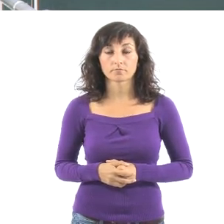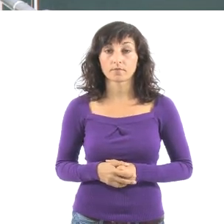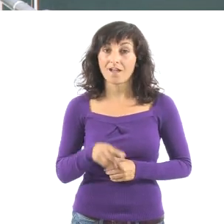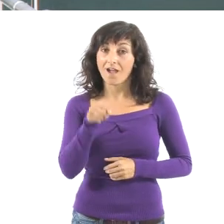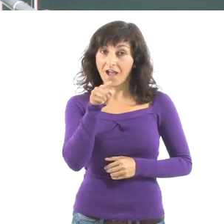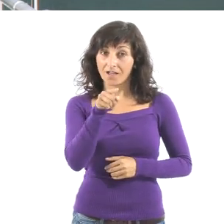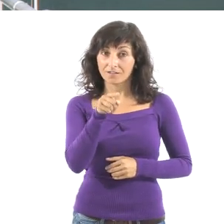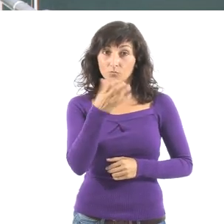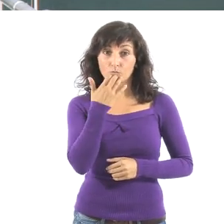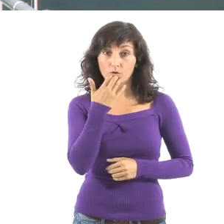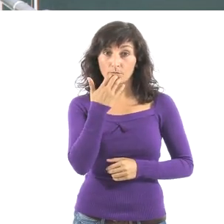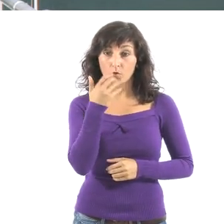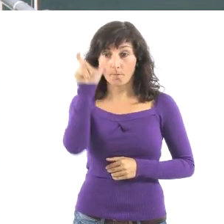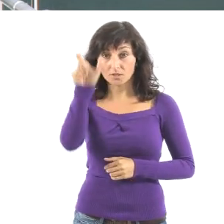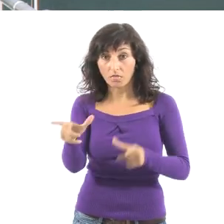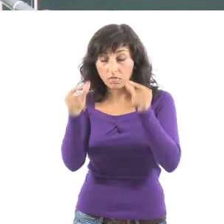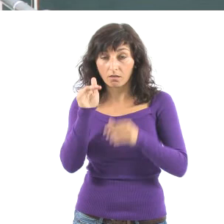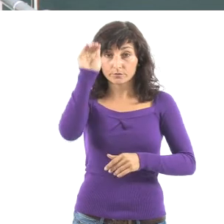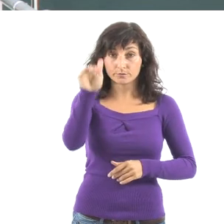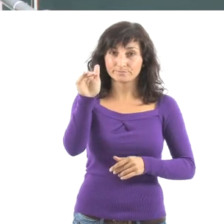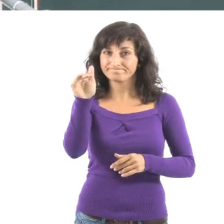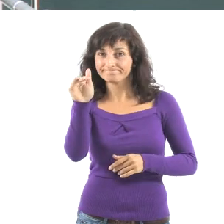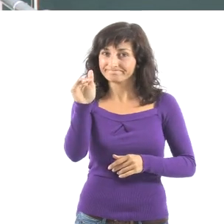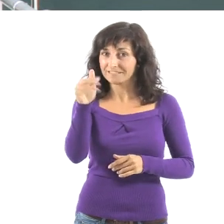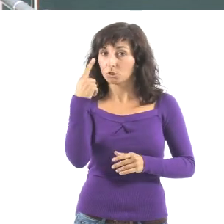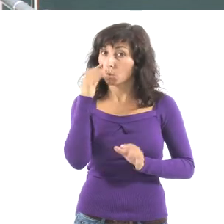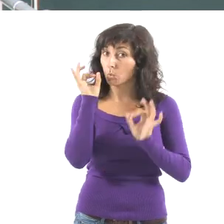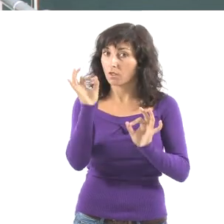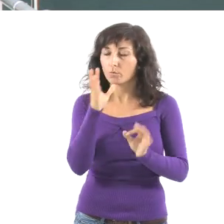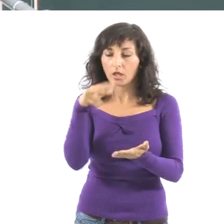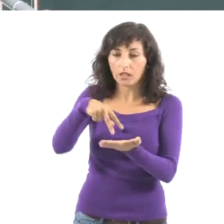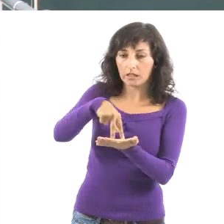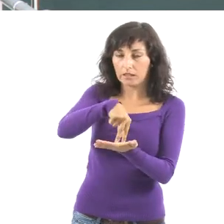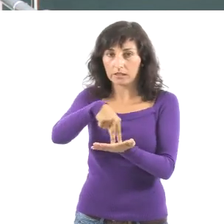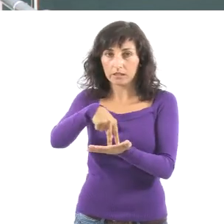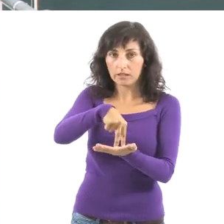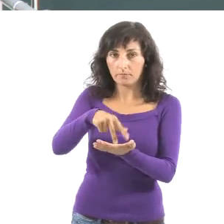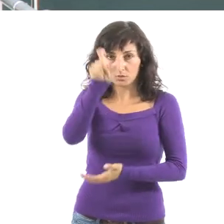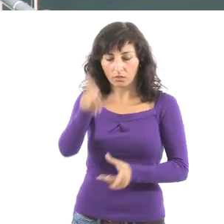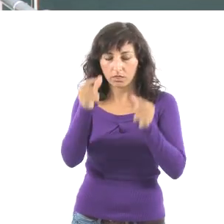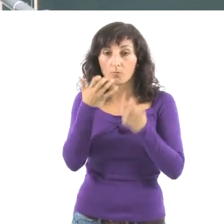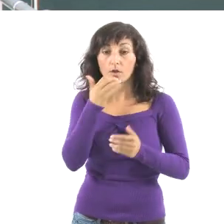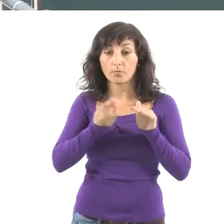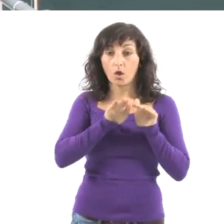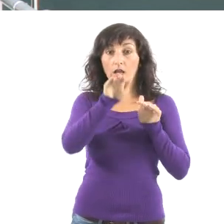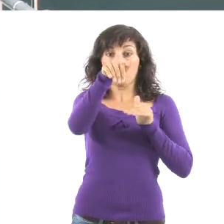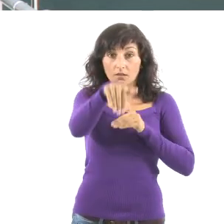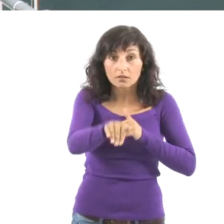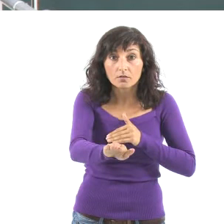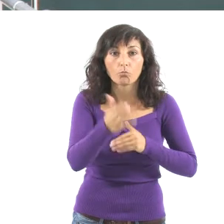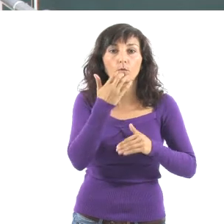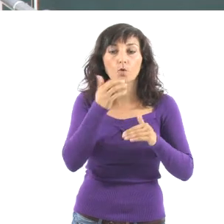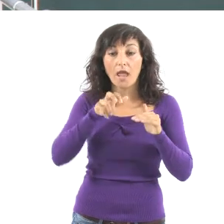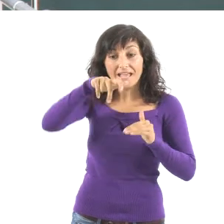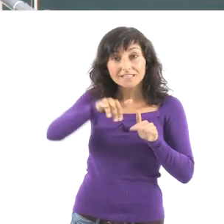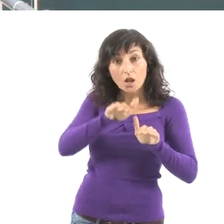circunstancia hay mucha inestabilidad por parte de la persona guiada. En un cambio de nivel, a la hora de bajar un escalón,